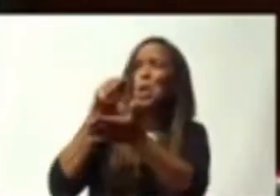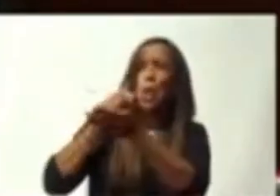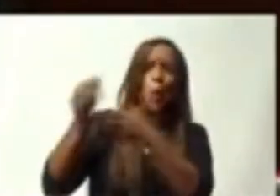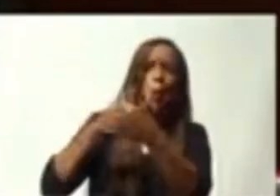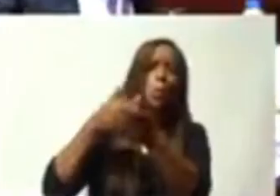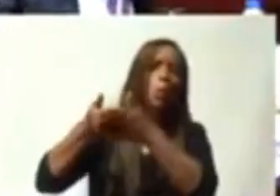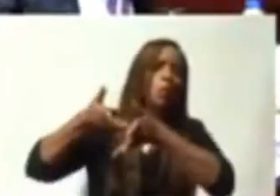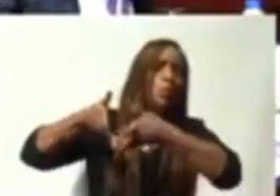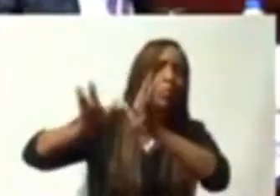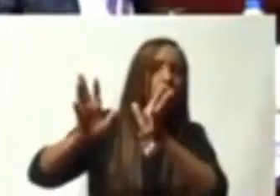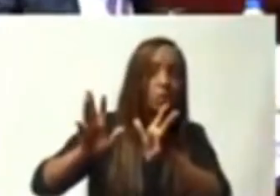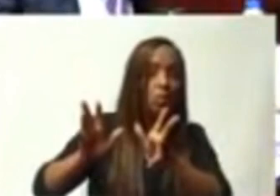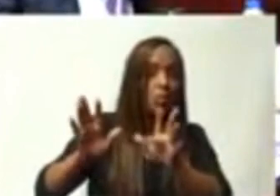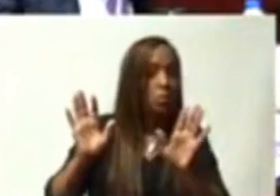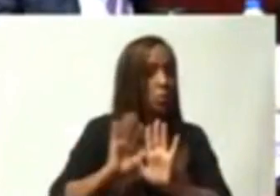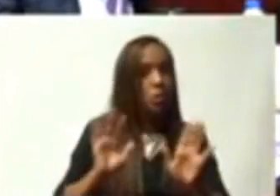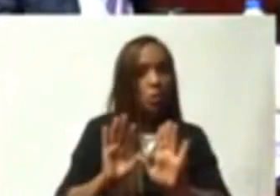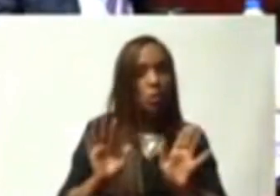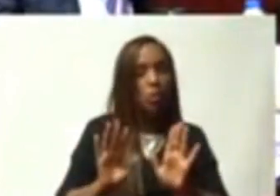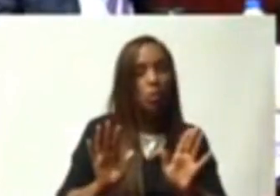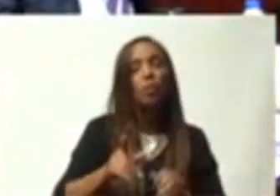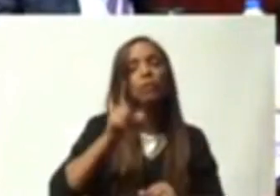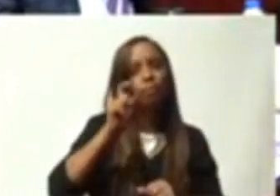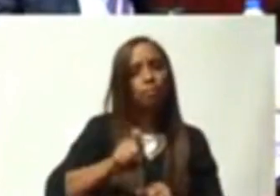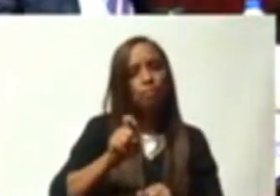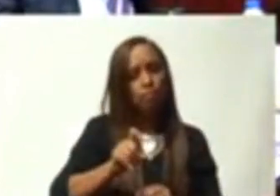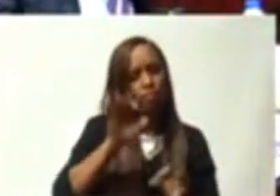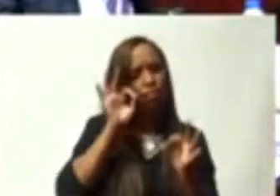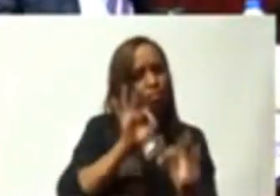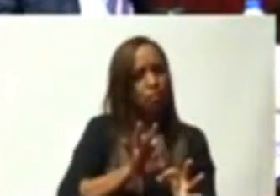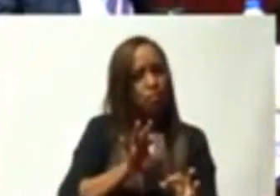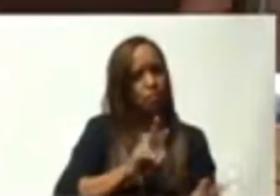gracias, presidente. El colega Heriberto